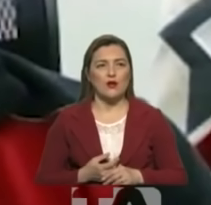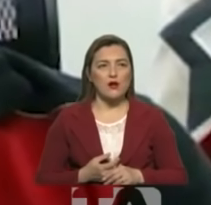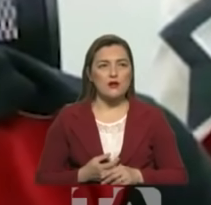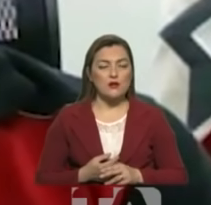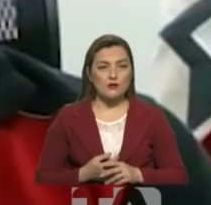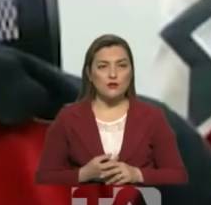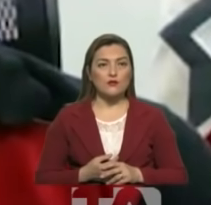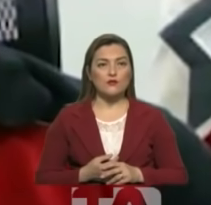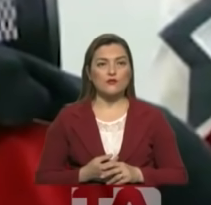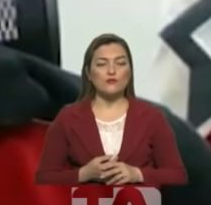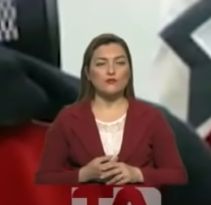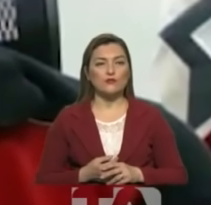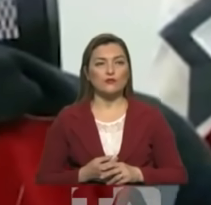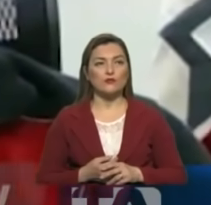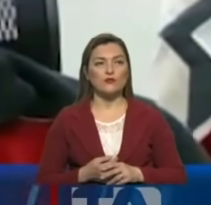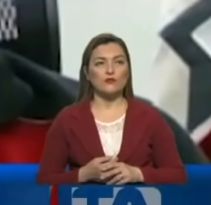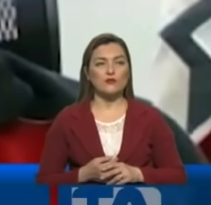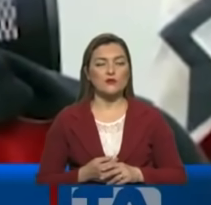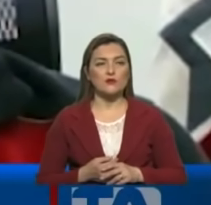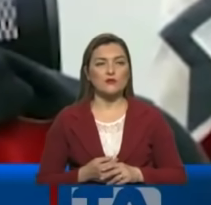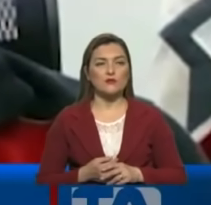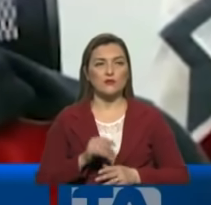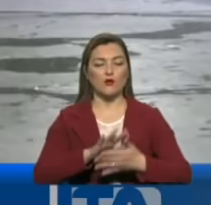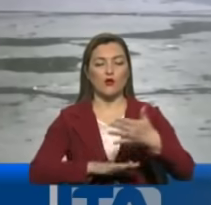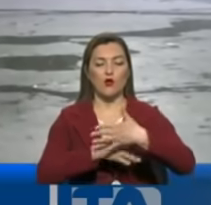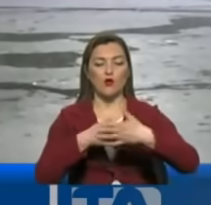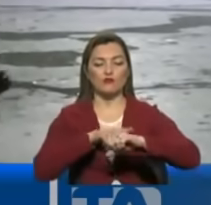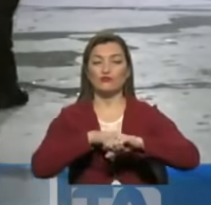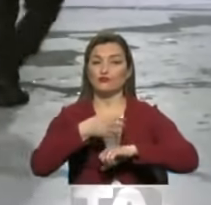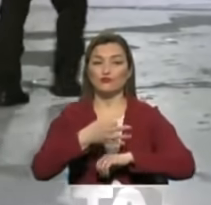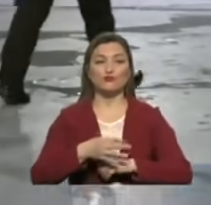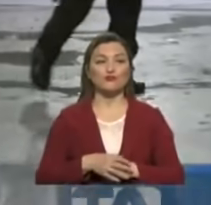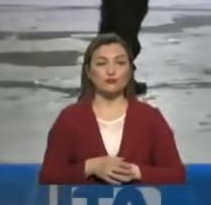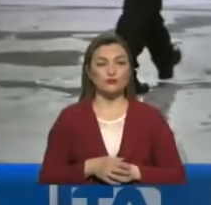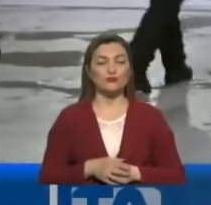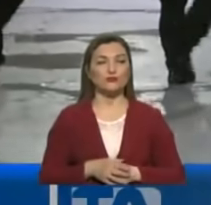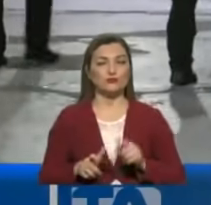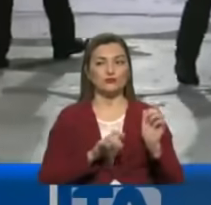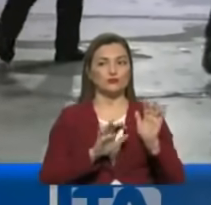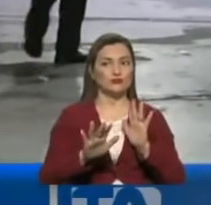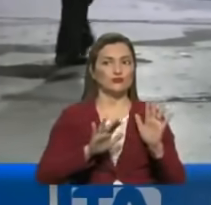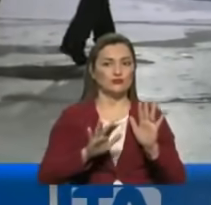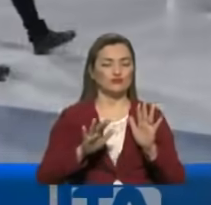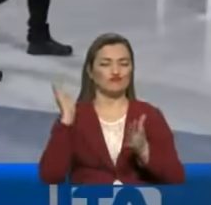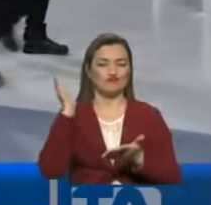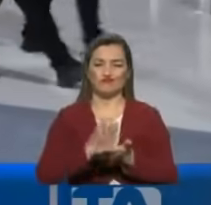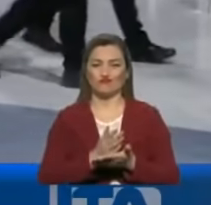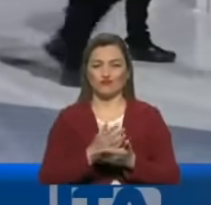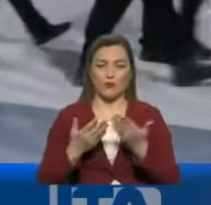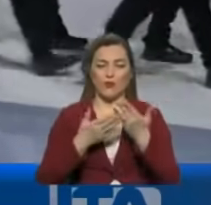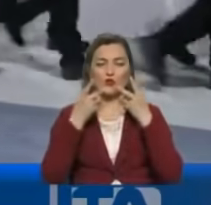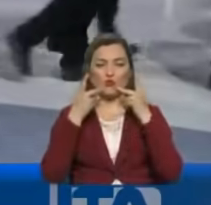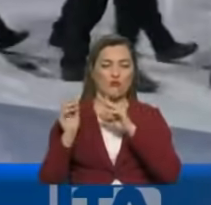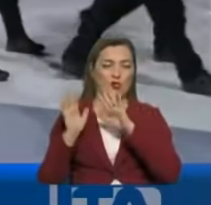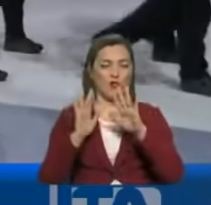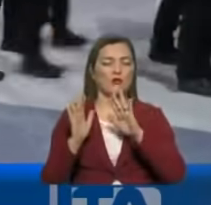está contemplado sobre todo en el tema horarios de toque de queda. Y para evitar aglomeraciones, concentraciones y eventos